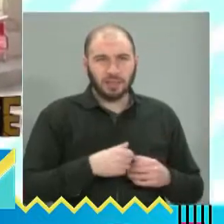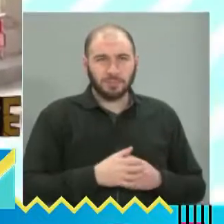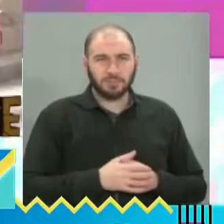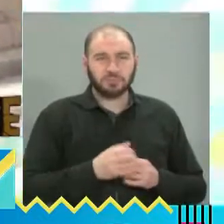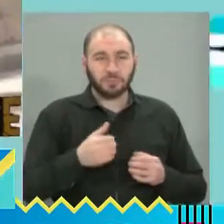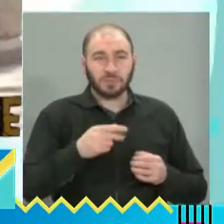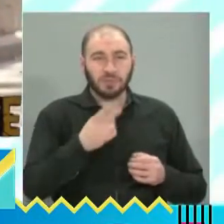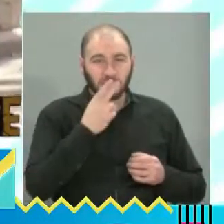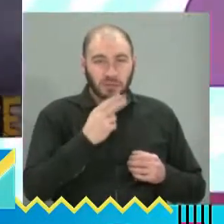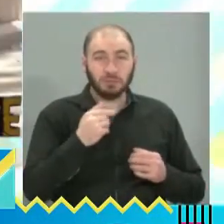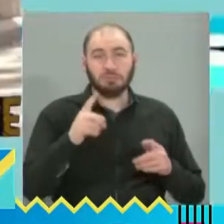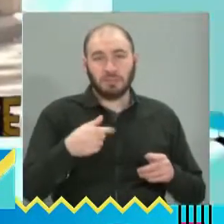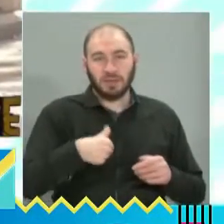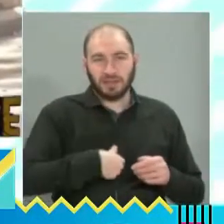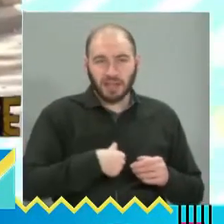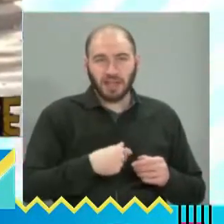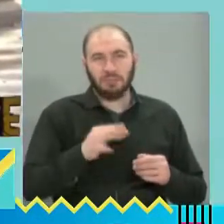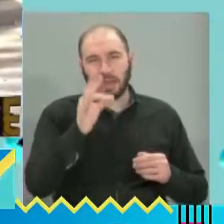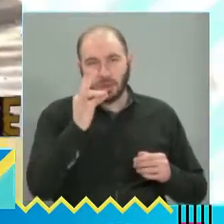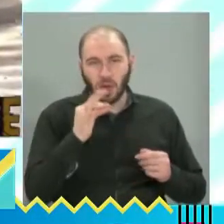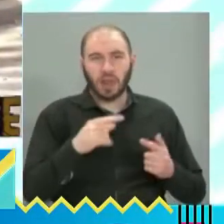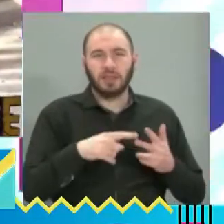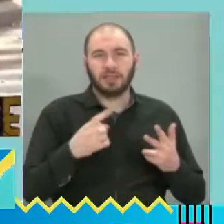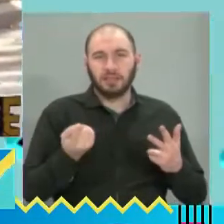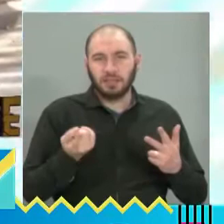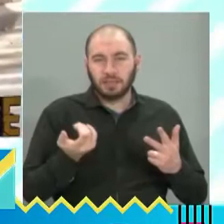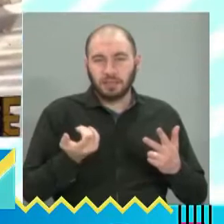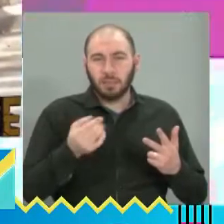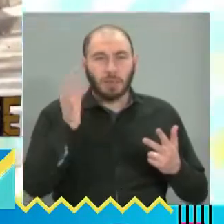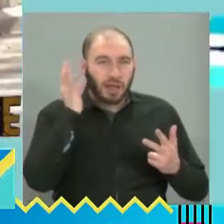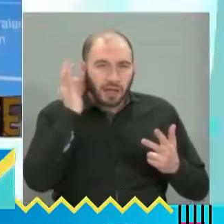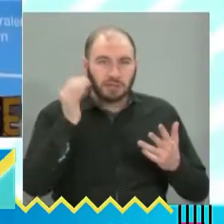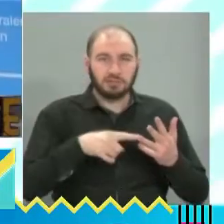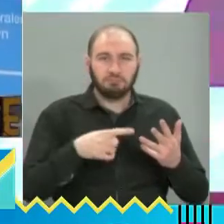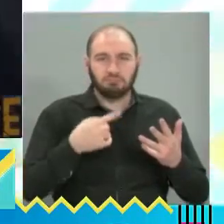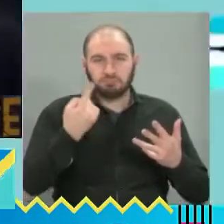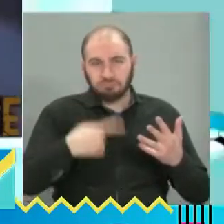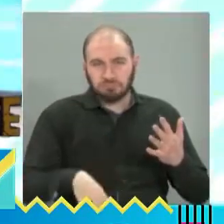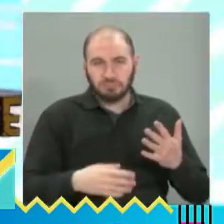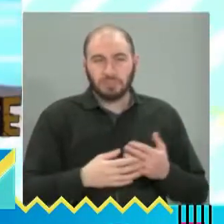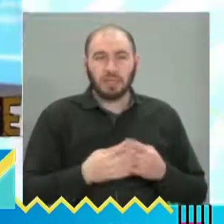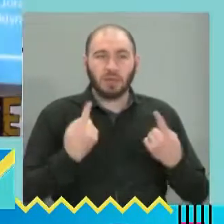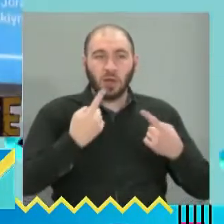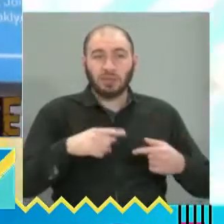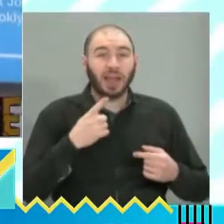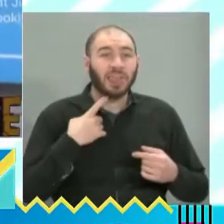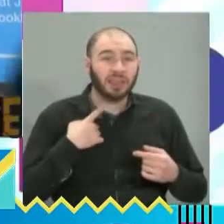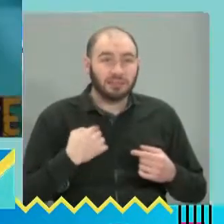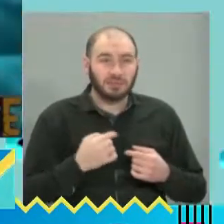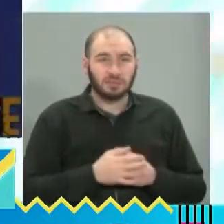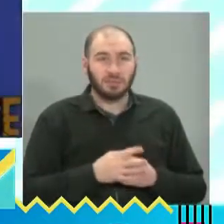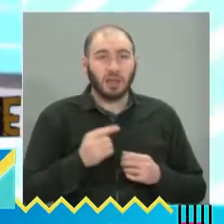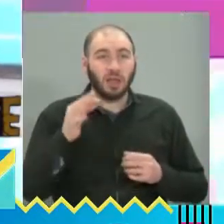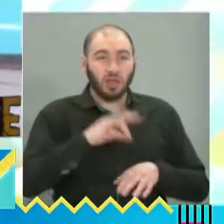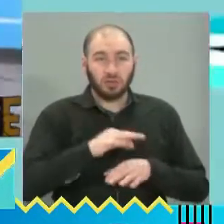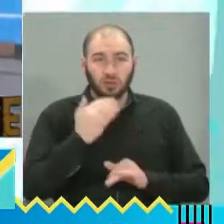el cigarrillo, como nos identifica la marihuana, como nos identifica poner un arito. Lo que pasa que es una sustancia adictiva. Entonces, como explicó el